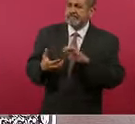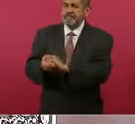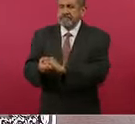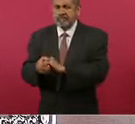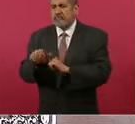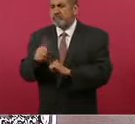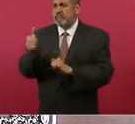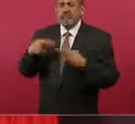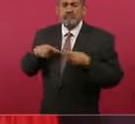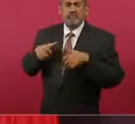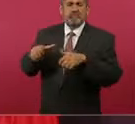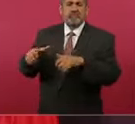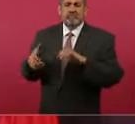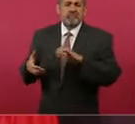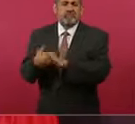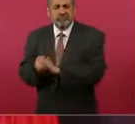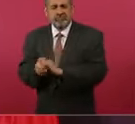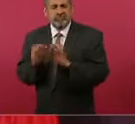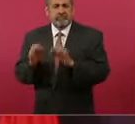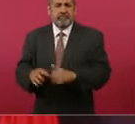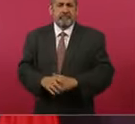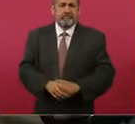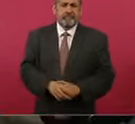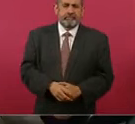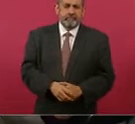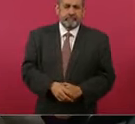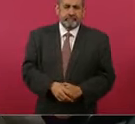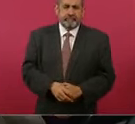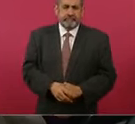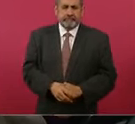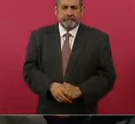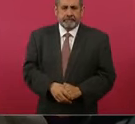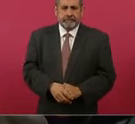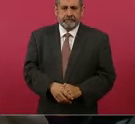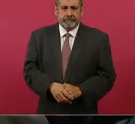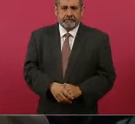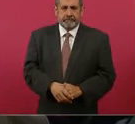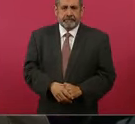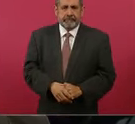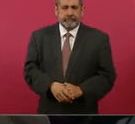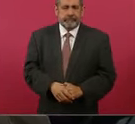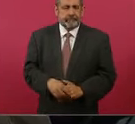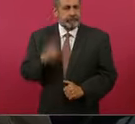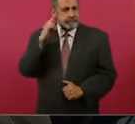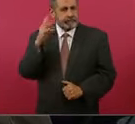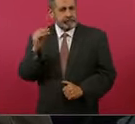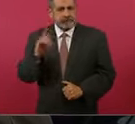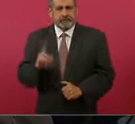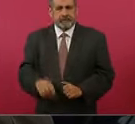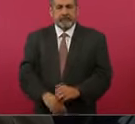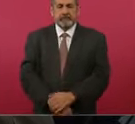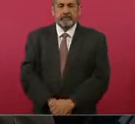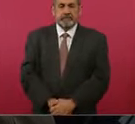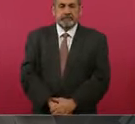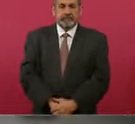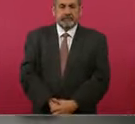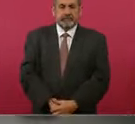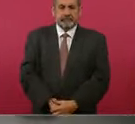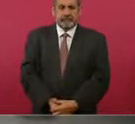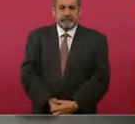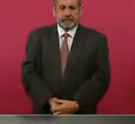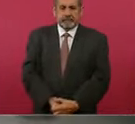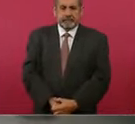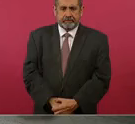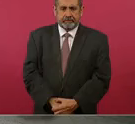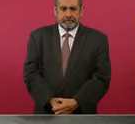pueblos. ¿Cómo se han utilizado los recursos? Porque en este punto está como muy difícil saber.